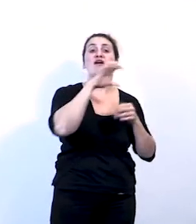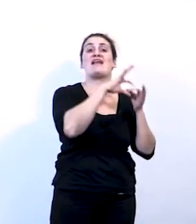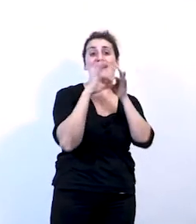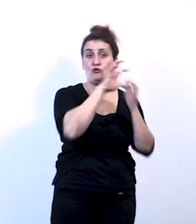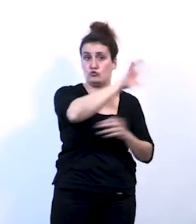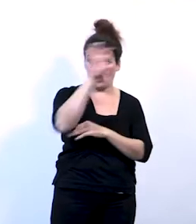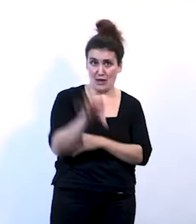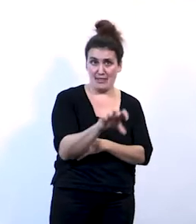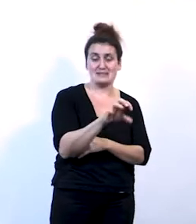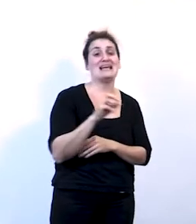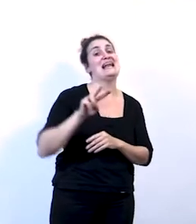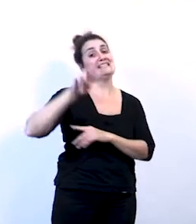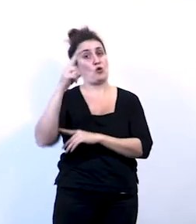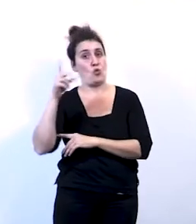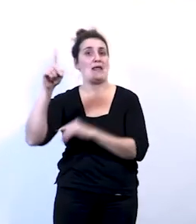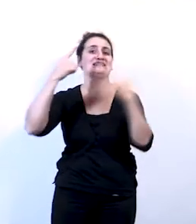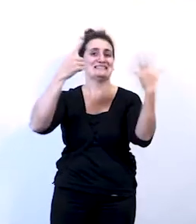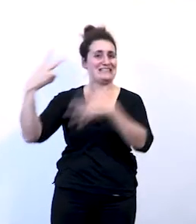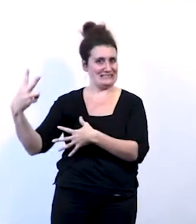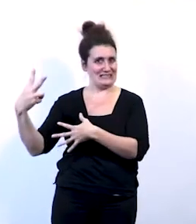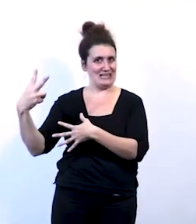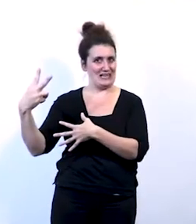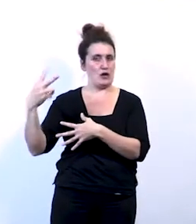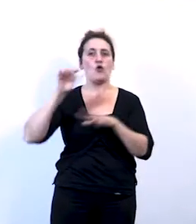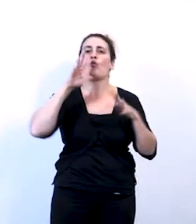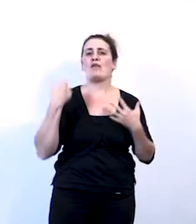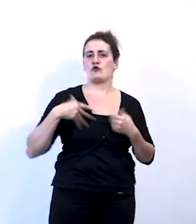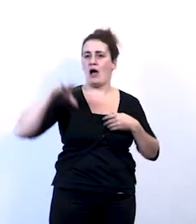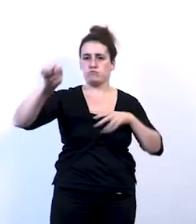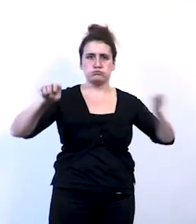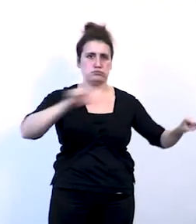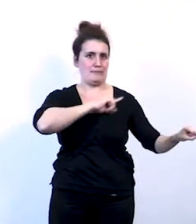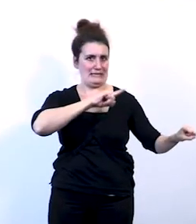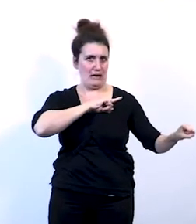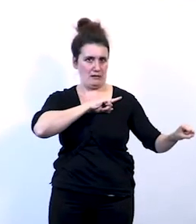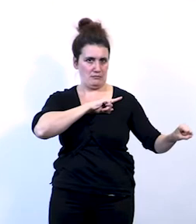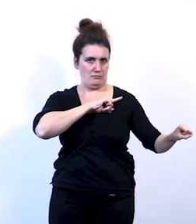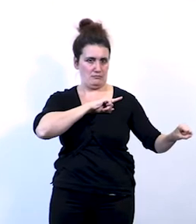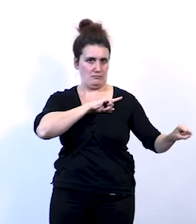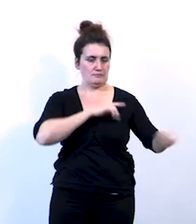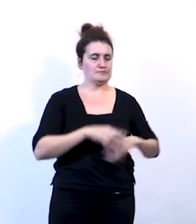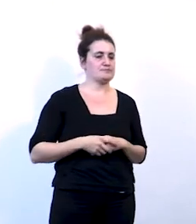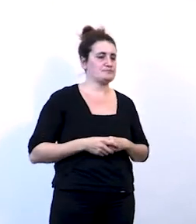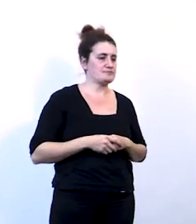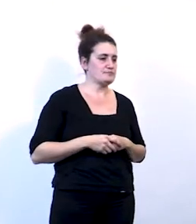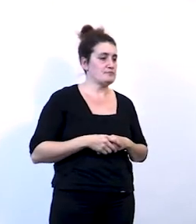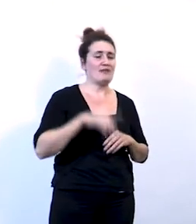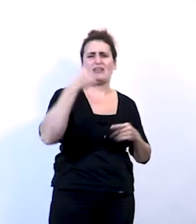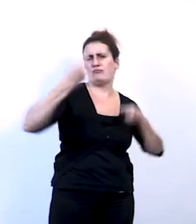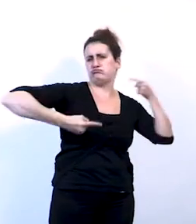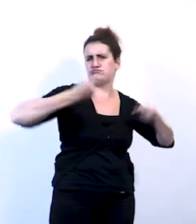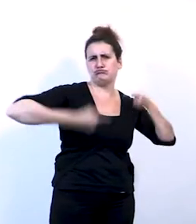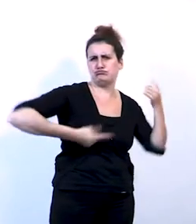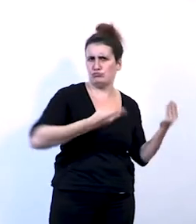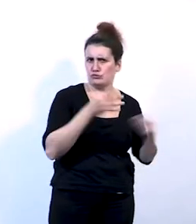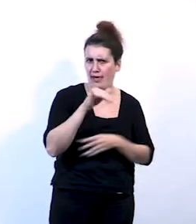Unidas, y la segunda fue en 1967 cuando se hace una ocupación militar de Cisjordania y Gaza. Bueno, hay muchas discusiones, hay gente